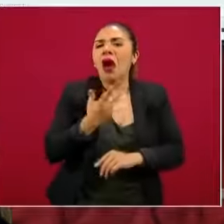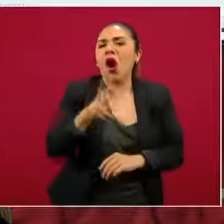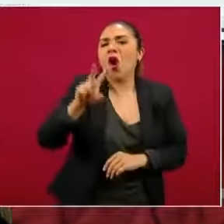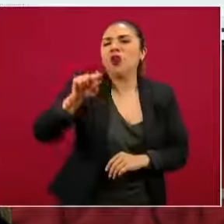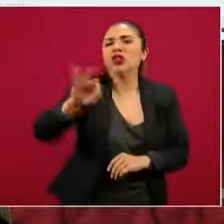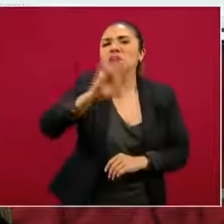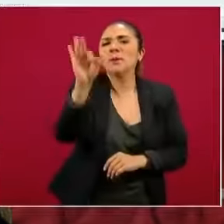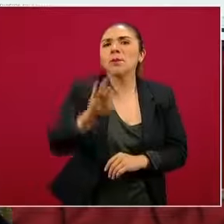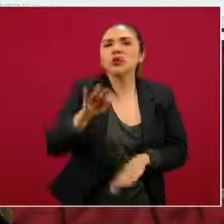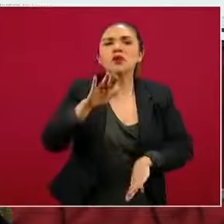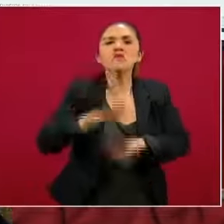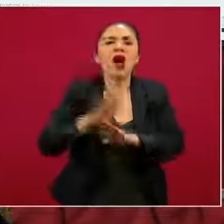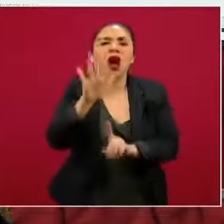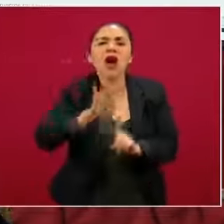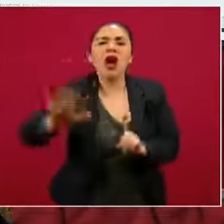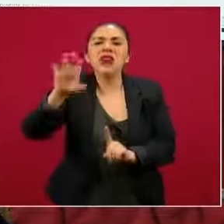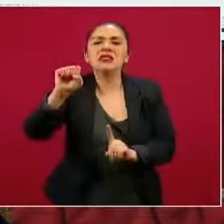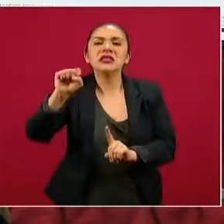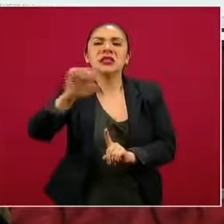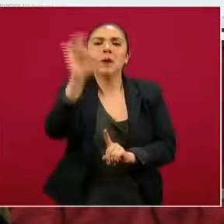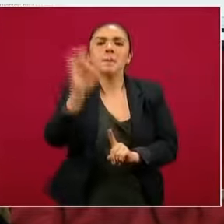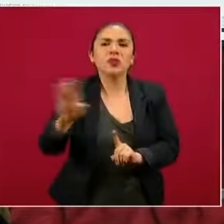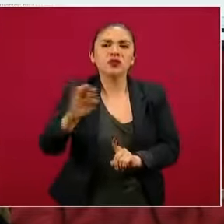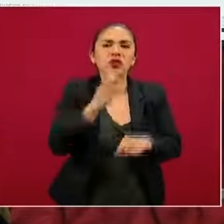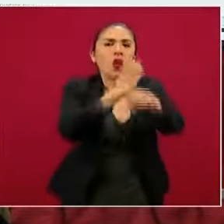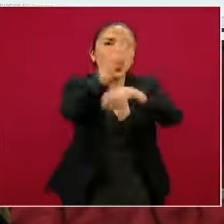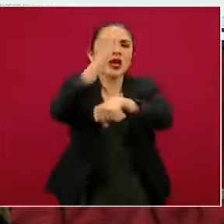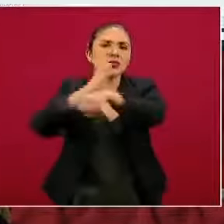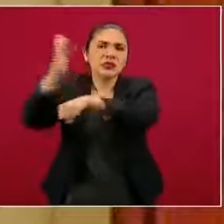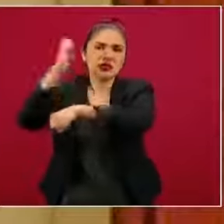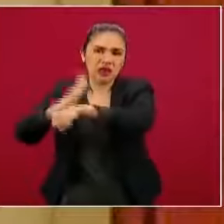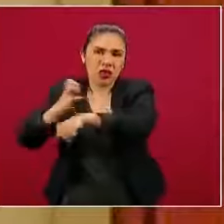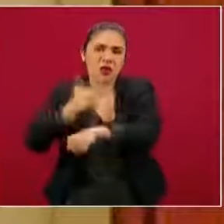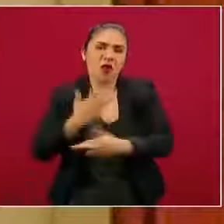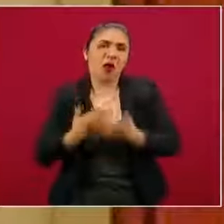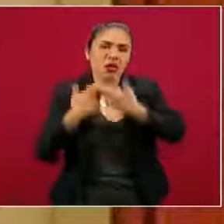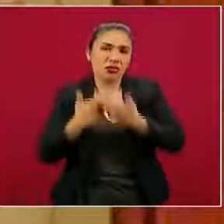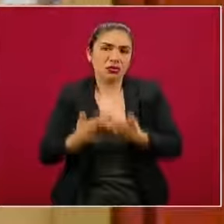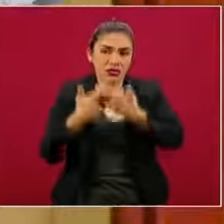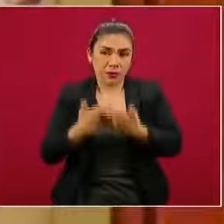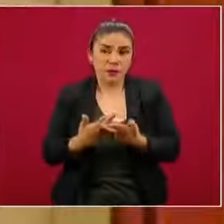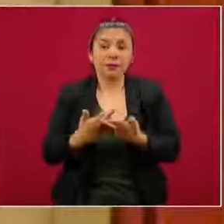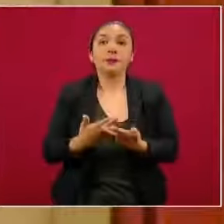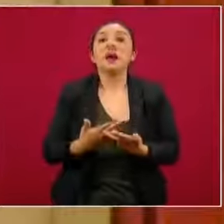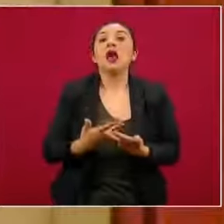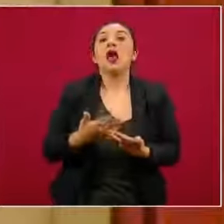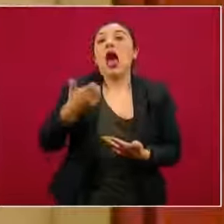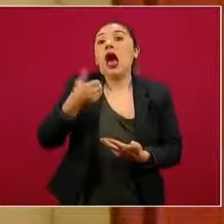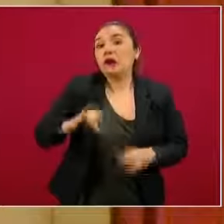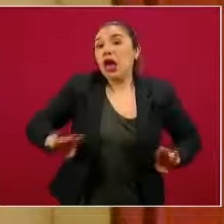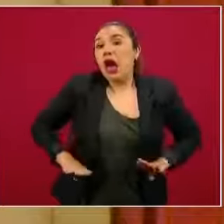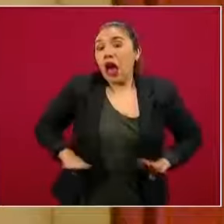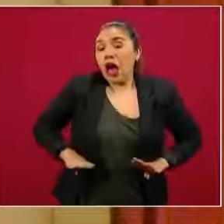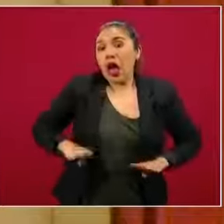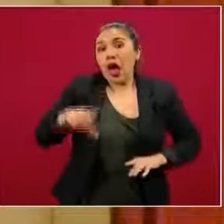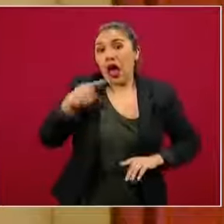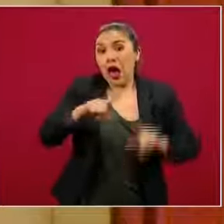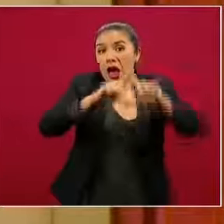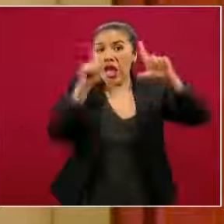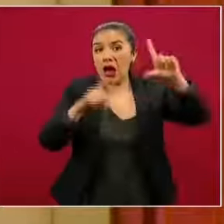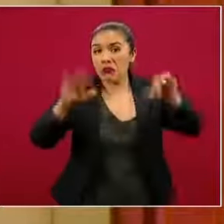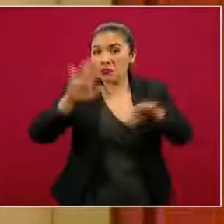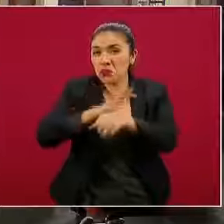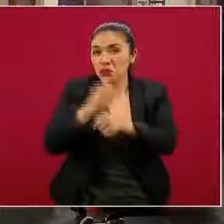80% en prácticamente el 60% de las entidades en todo el país. La media nacional de ocupación de estas